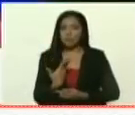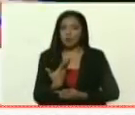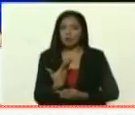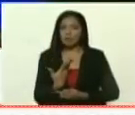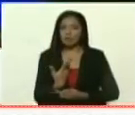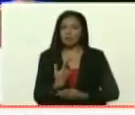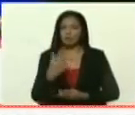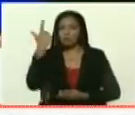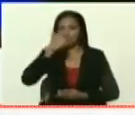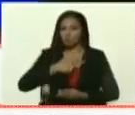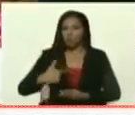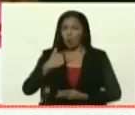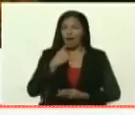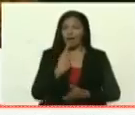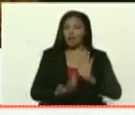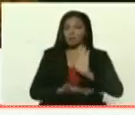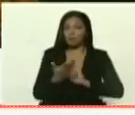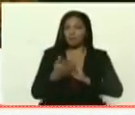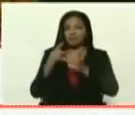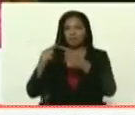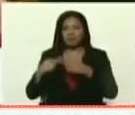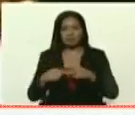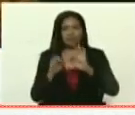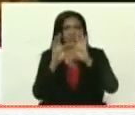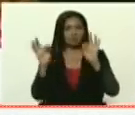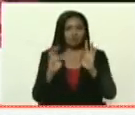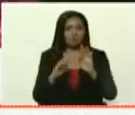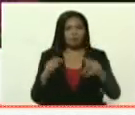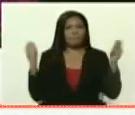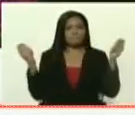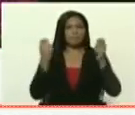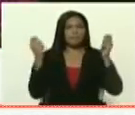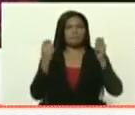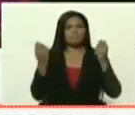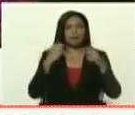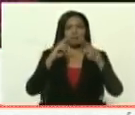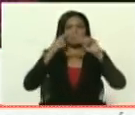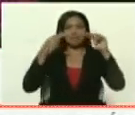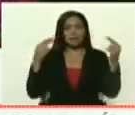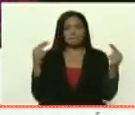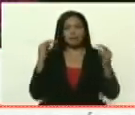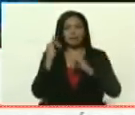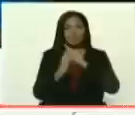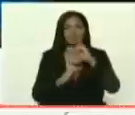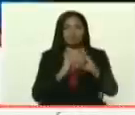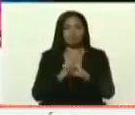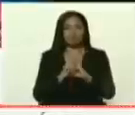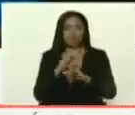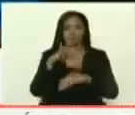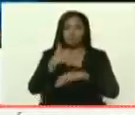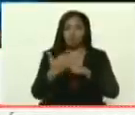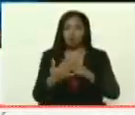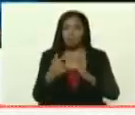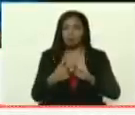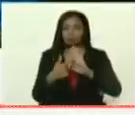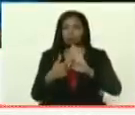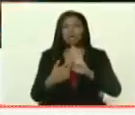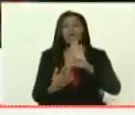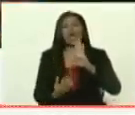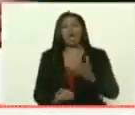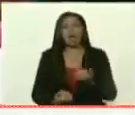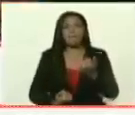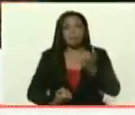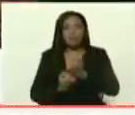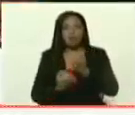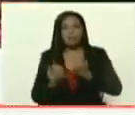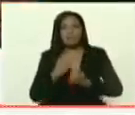una figura importante, destacada en diferentes escenarios, además promotor de la paz a nivel internacional. Sus programas han ayudado